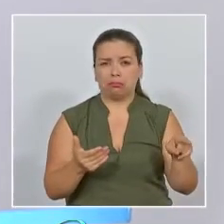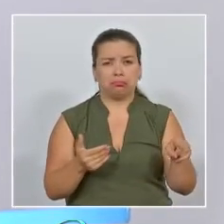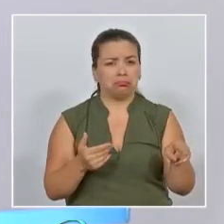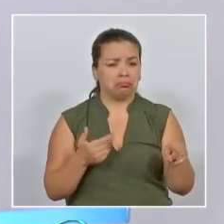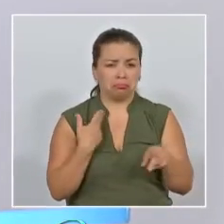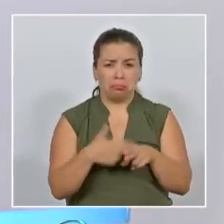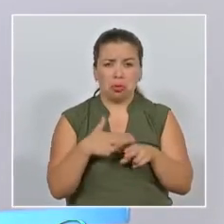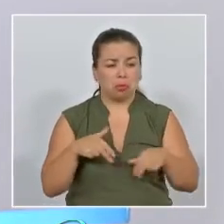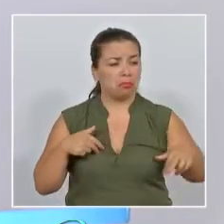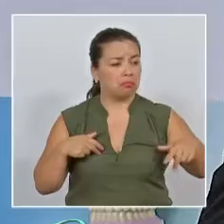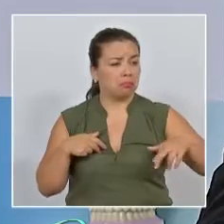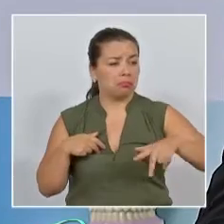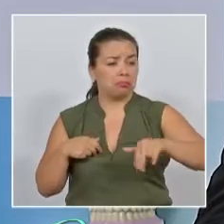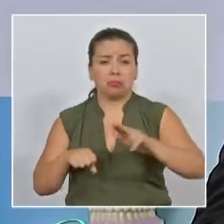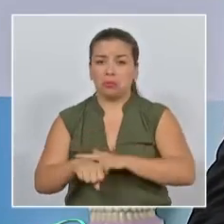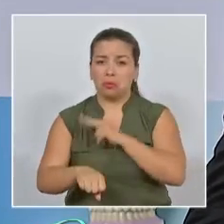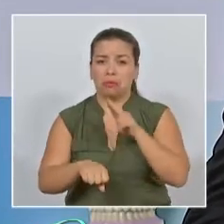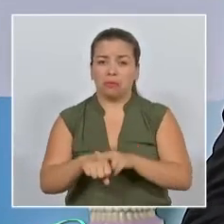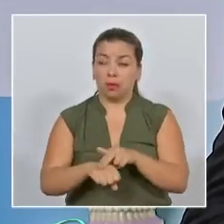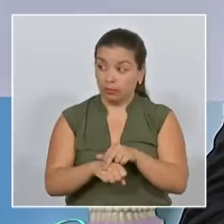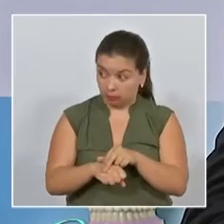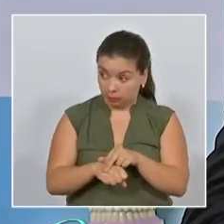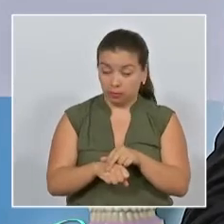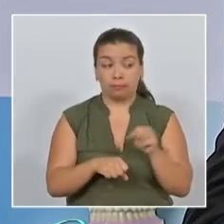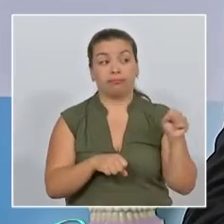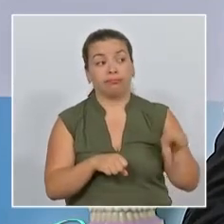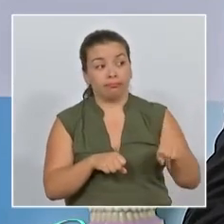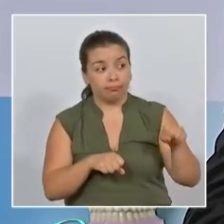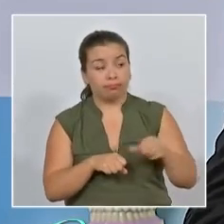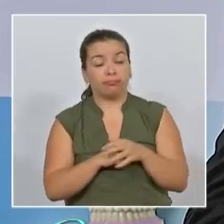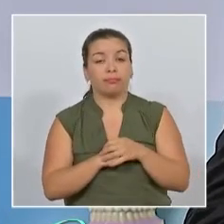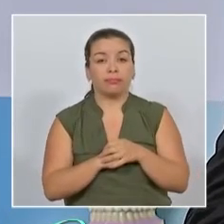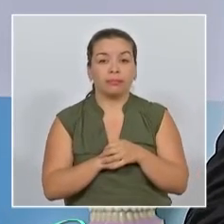pocos días ya está caminando. ¿Verdad? Bueno,